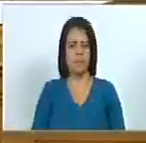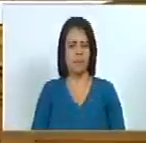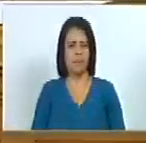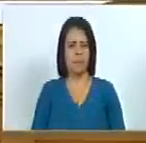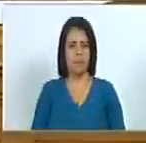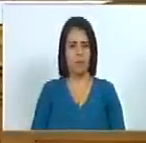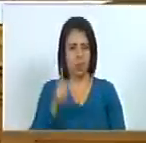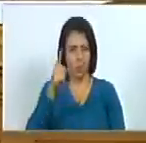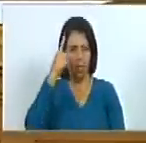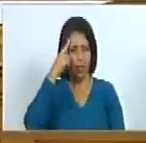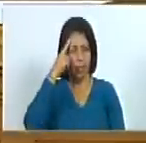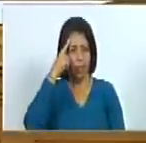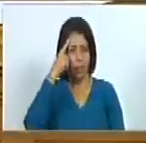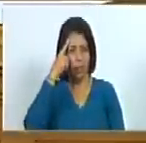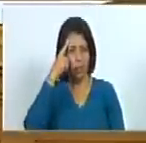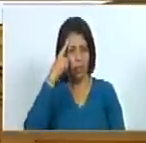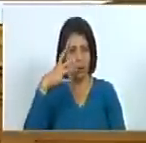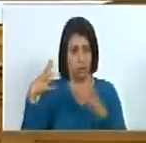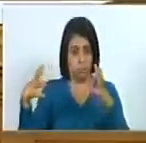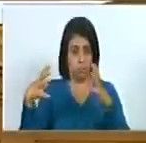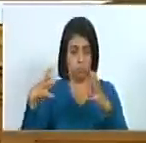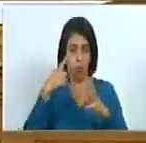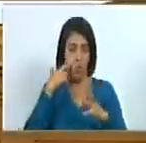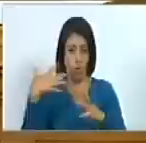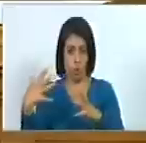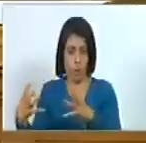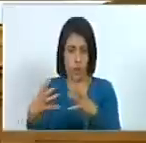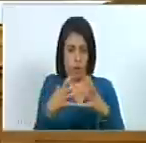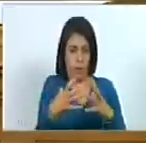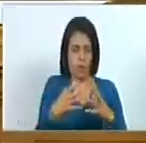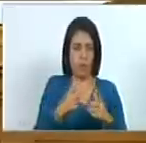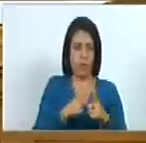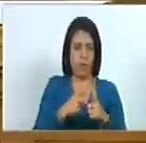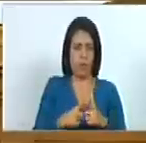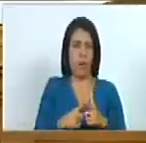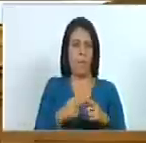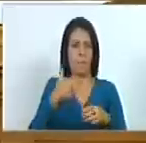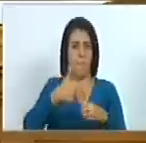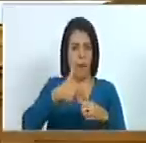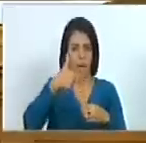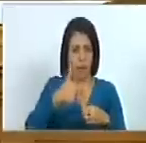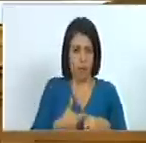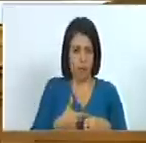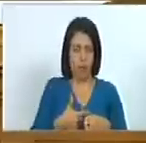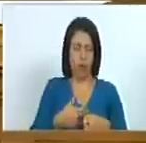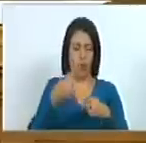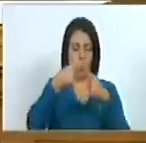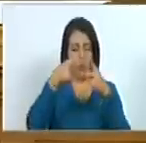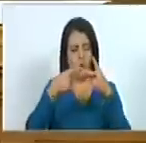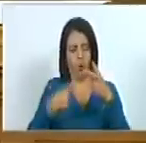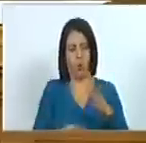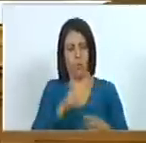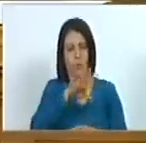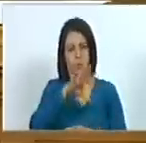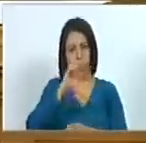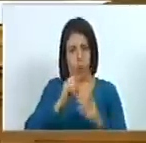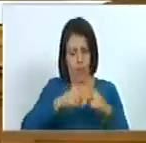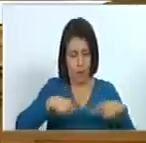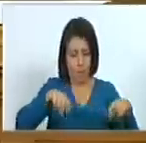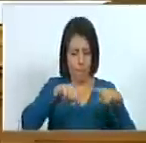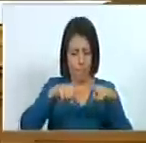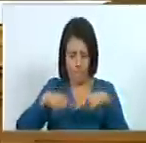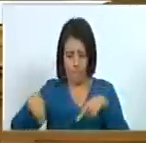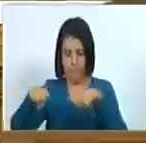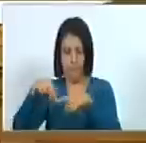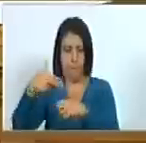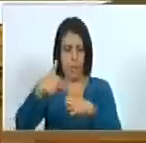ustedes saben lo que es una macolla, ¿no? No las macollas que están acostumbrados a hacer ustedes. Una macolla petrolera es un conjunto de 50 pozos petroleros